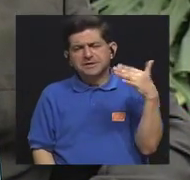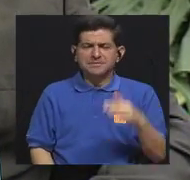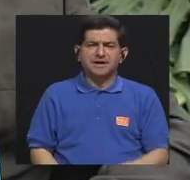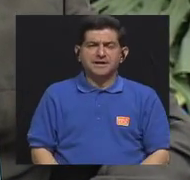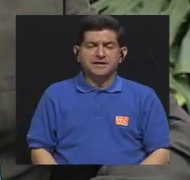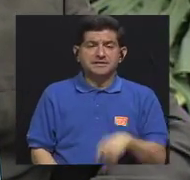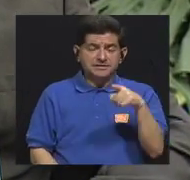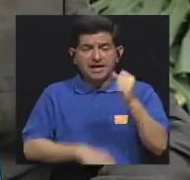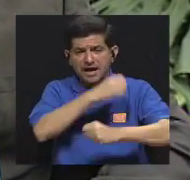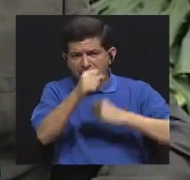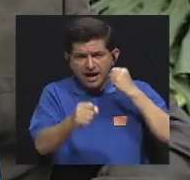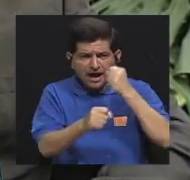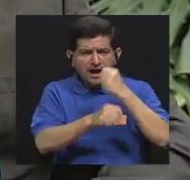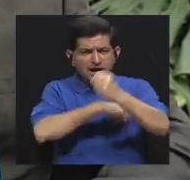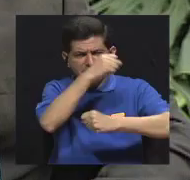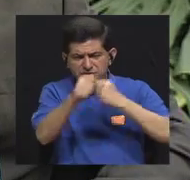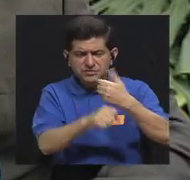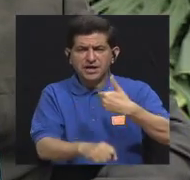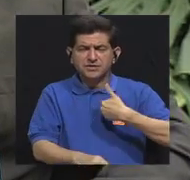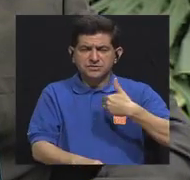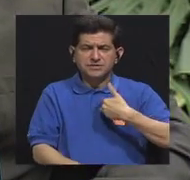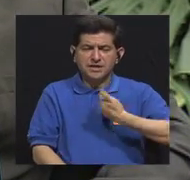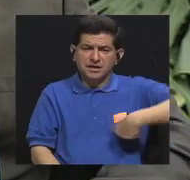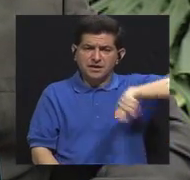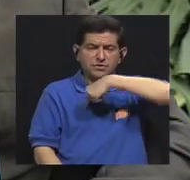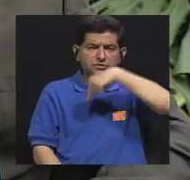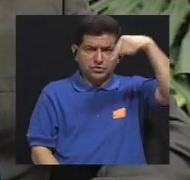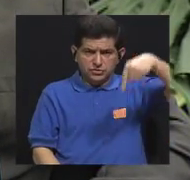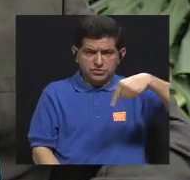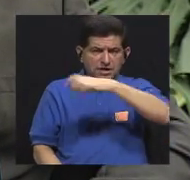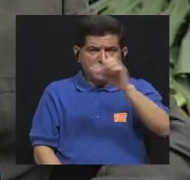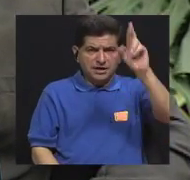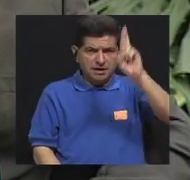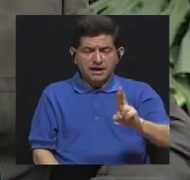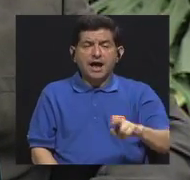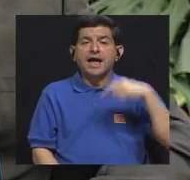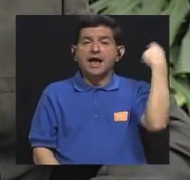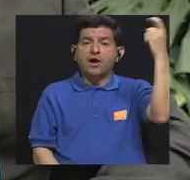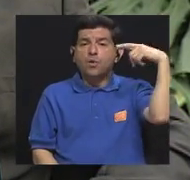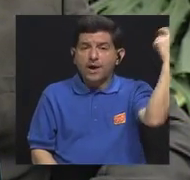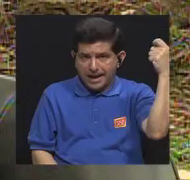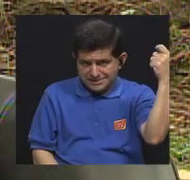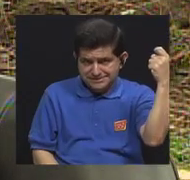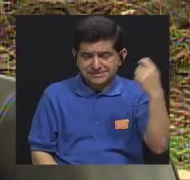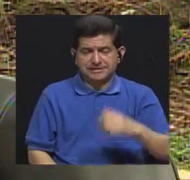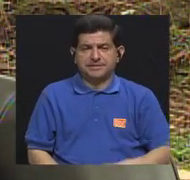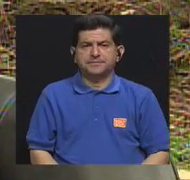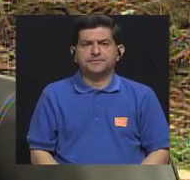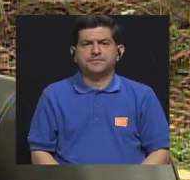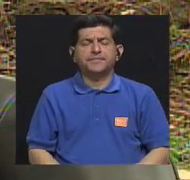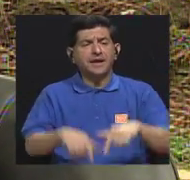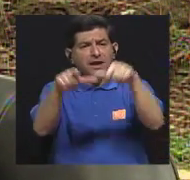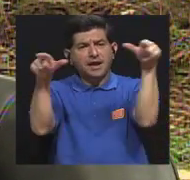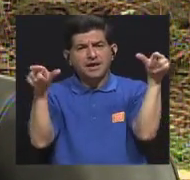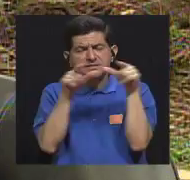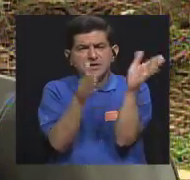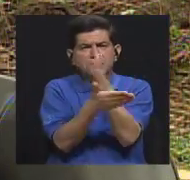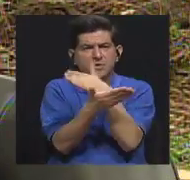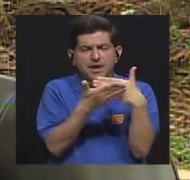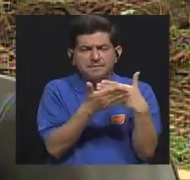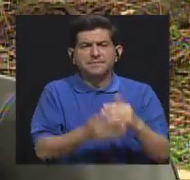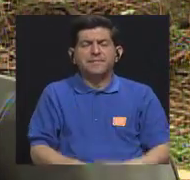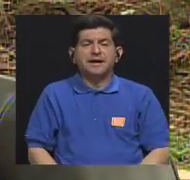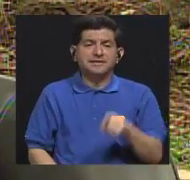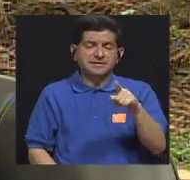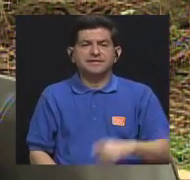el hecho de la longevidad que presentamos nosotros los costarricenses también en el área de Guanacaste, ¿verdad? Uh-huh. La zona que forma parte del